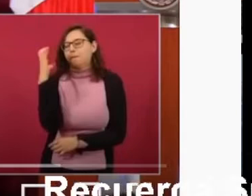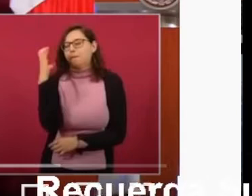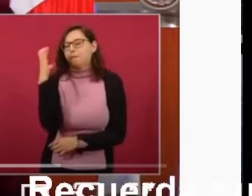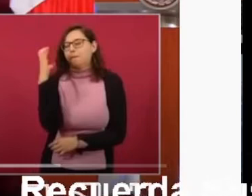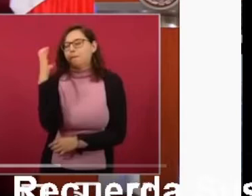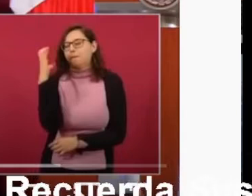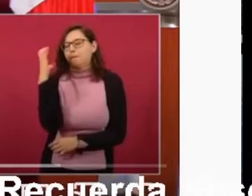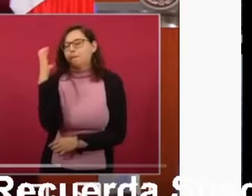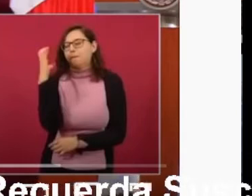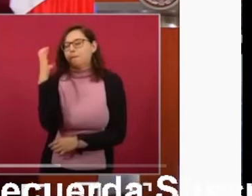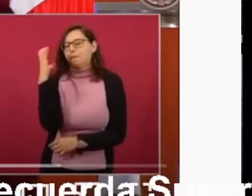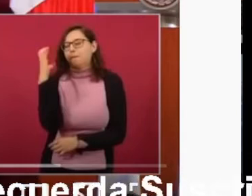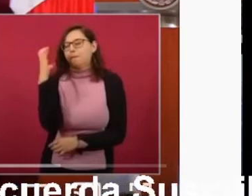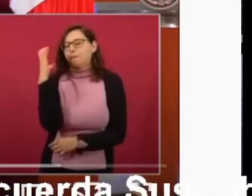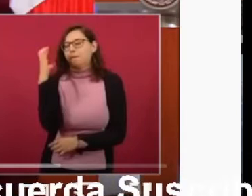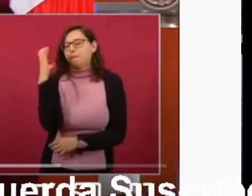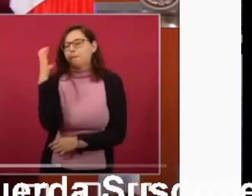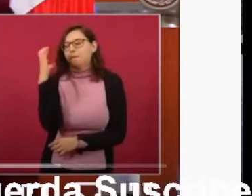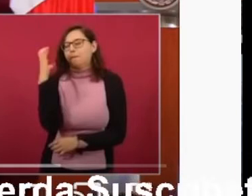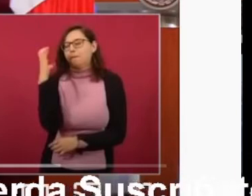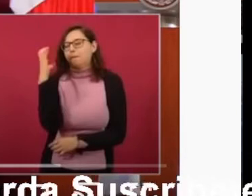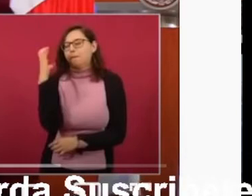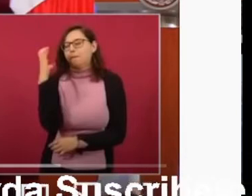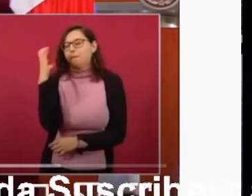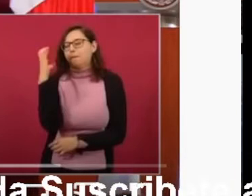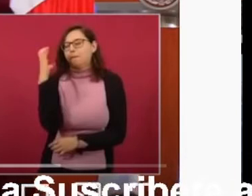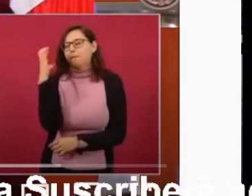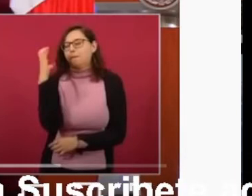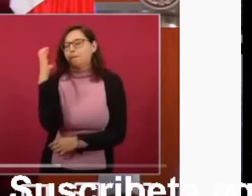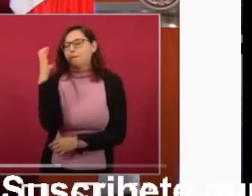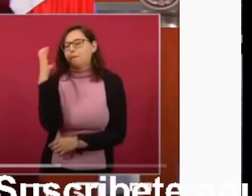posición donde no tenemos qué